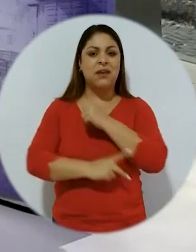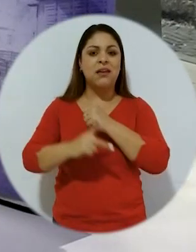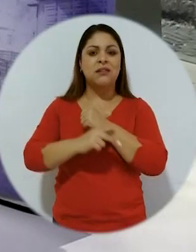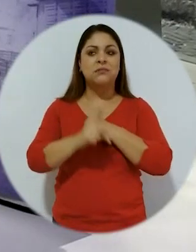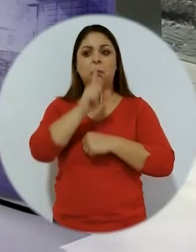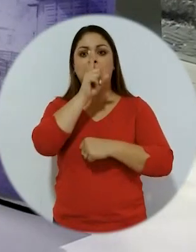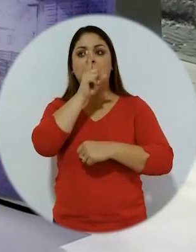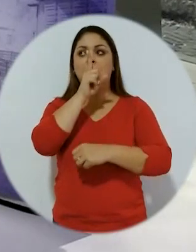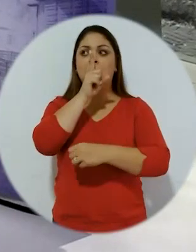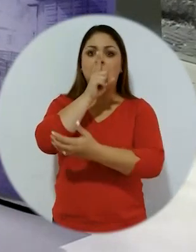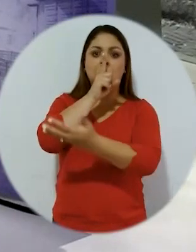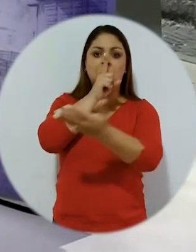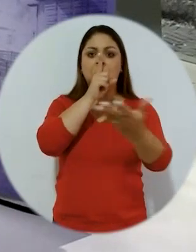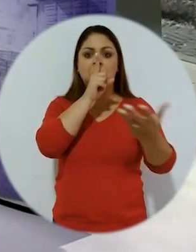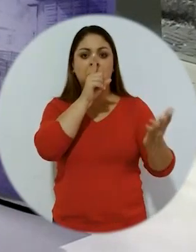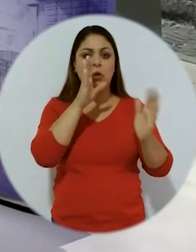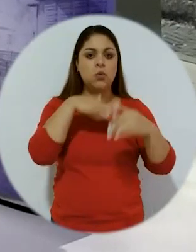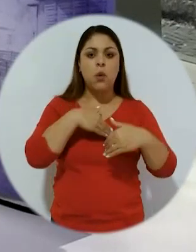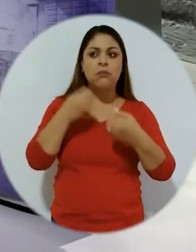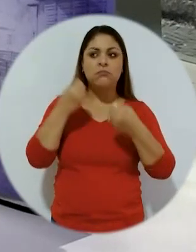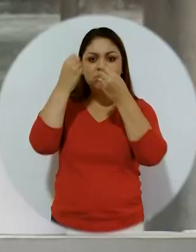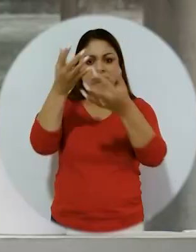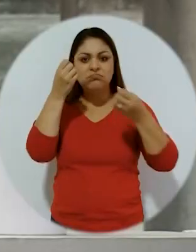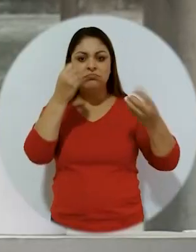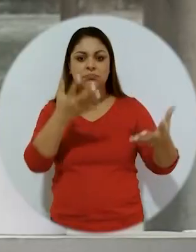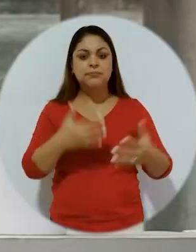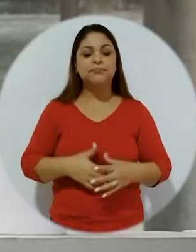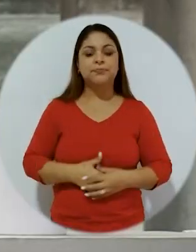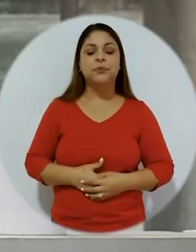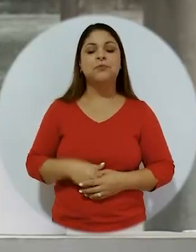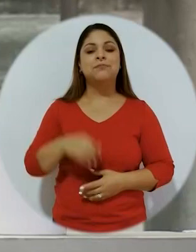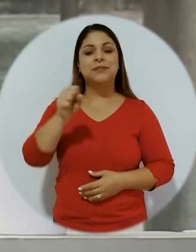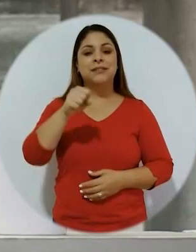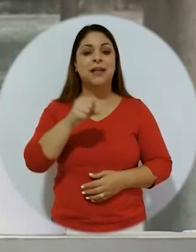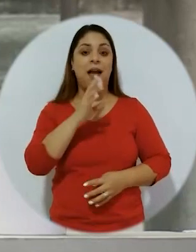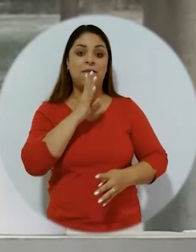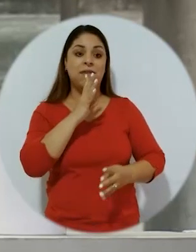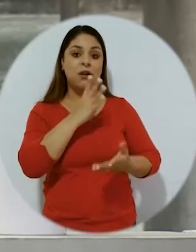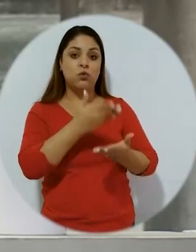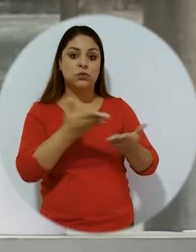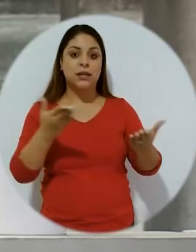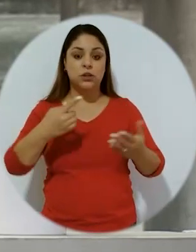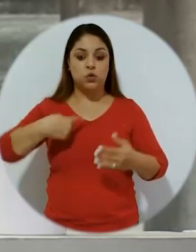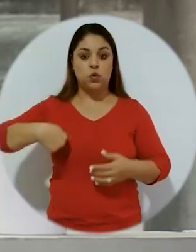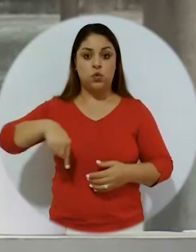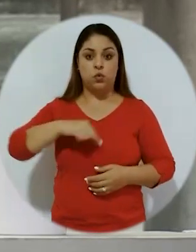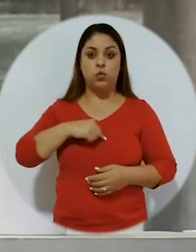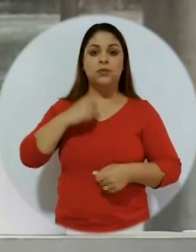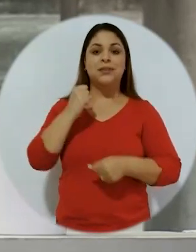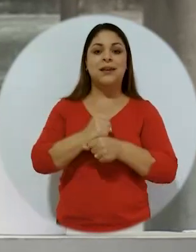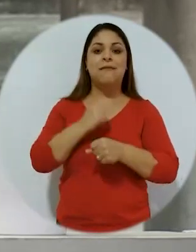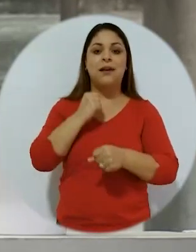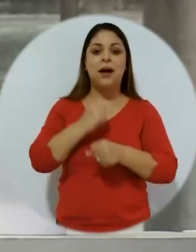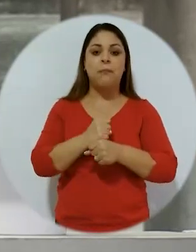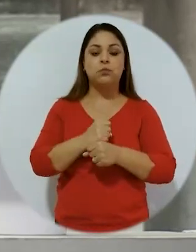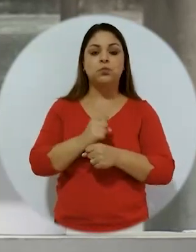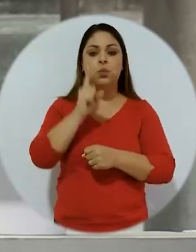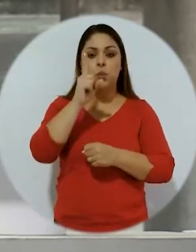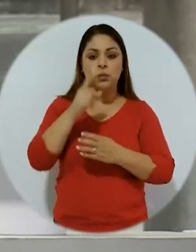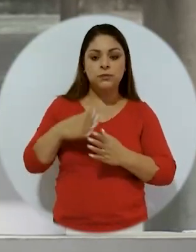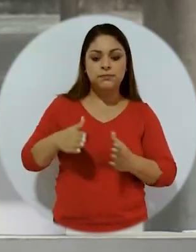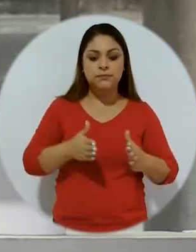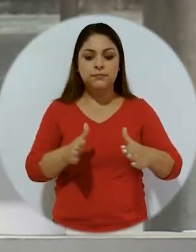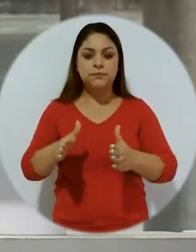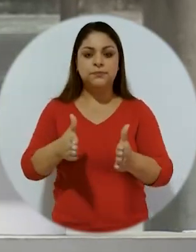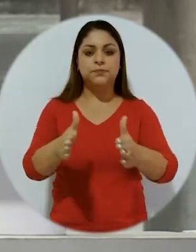todavía sobre esto. Sí, tal vez para comentarles, nosotros en CINDE, desde el Hub de Biomateriales, trabajamos en un